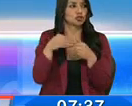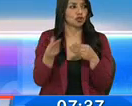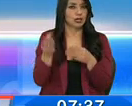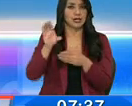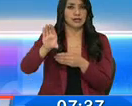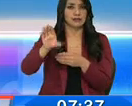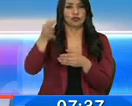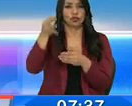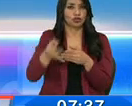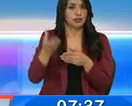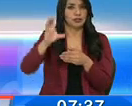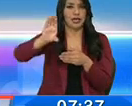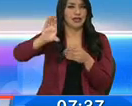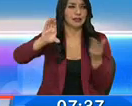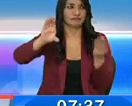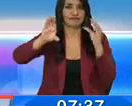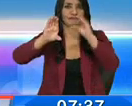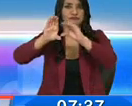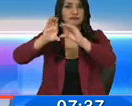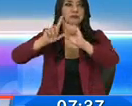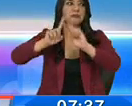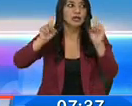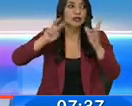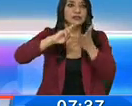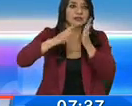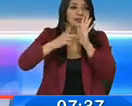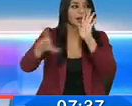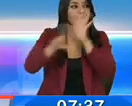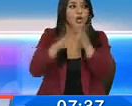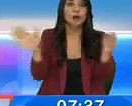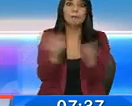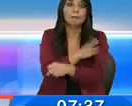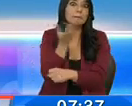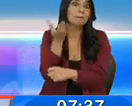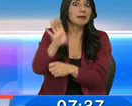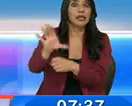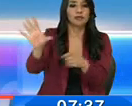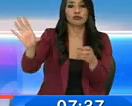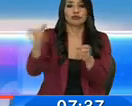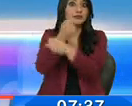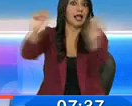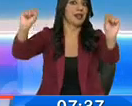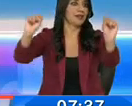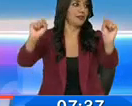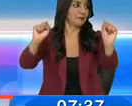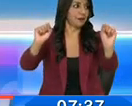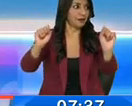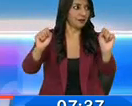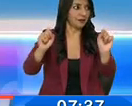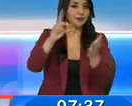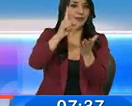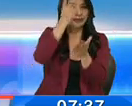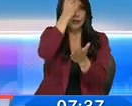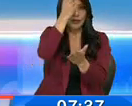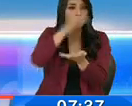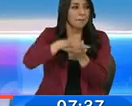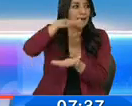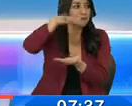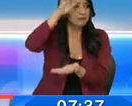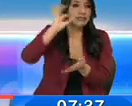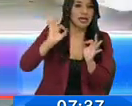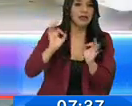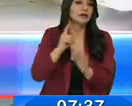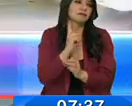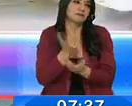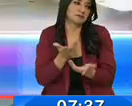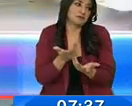total de déficit. Es decir, tampoco es que esta ley hubiese salvado la necesidad de seguirse endeudando adicionalmente. Claro, cubre